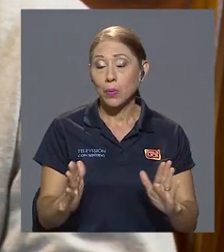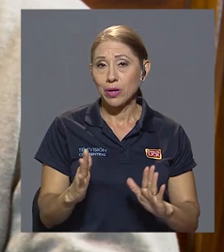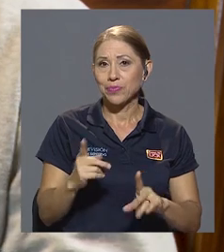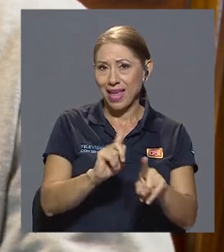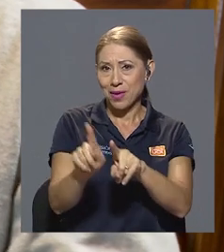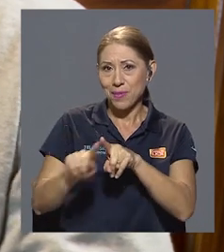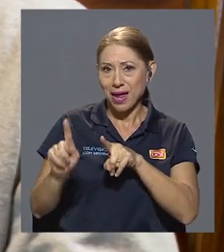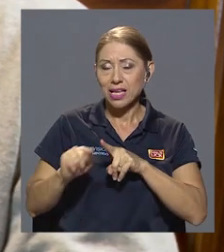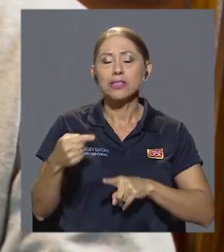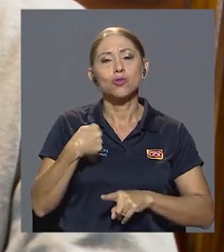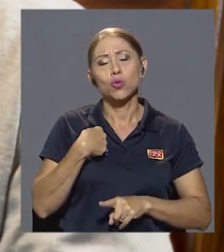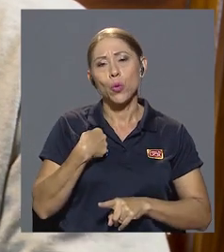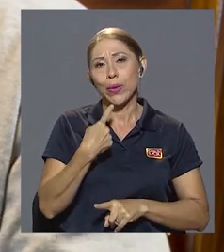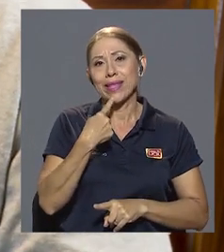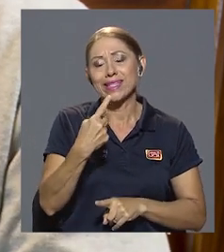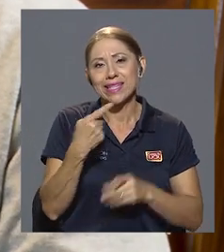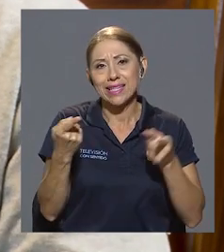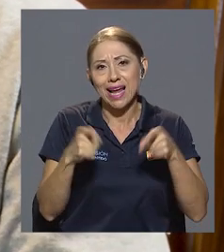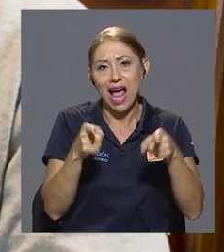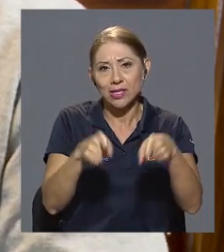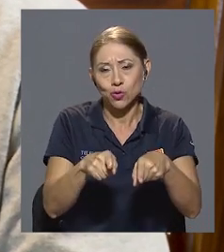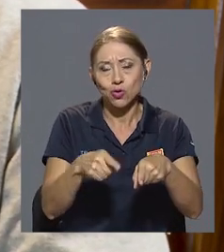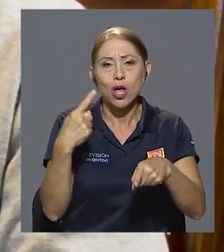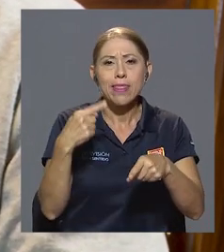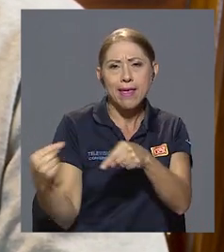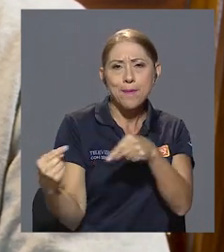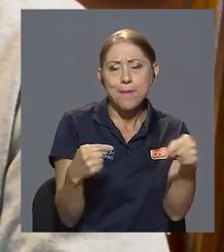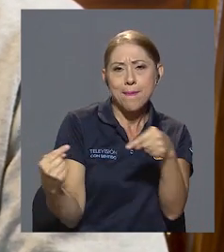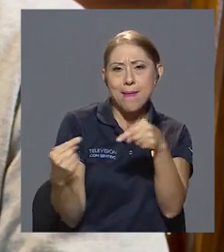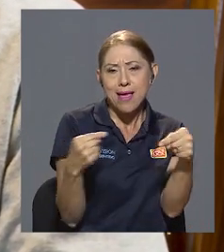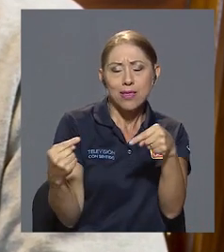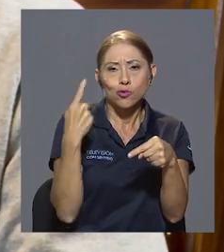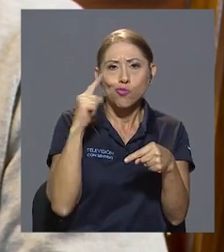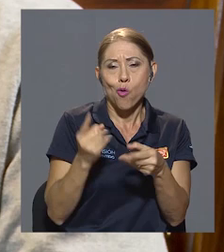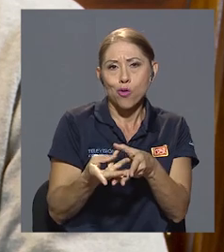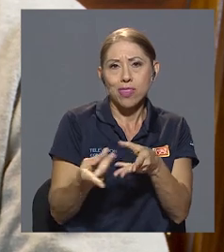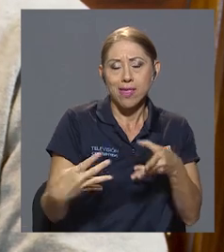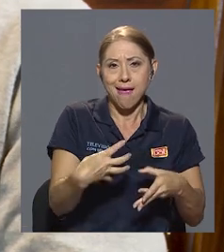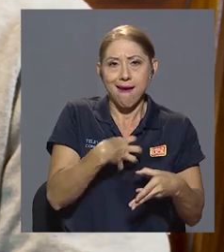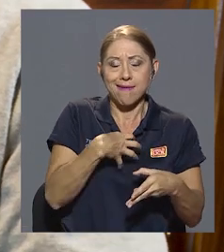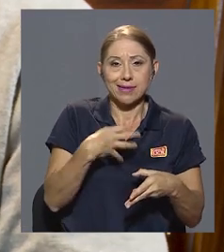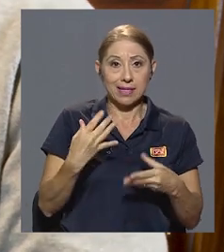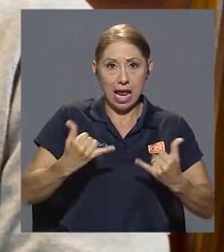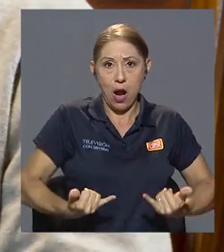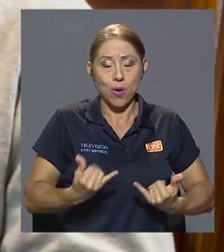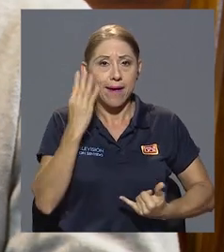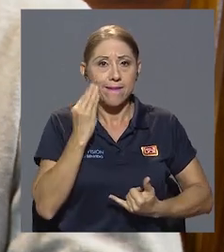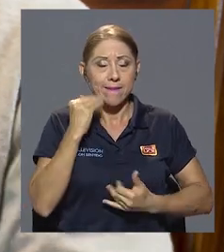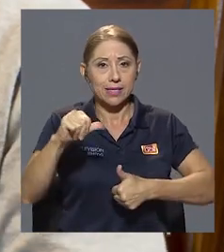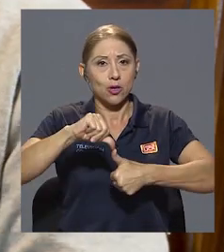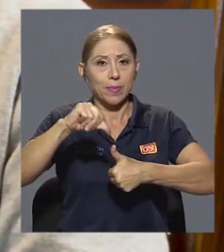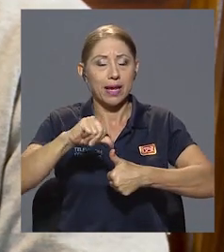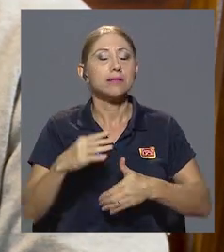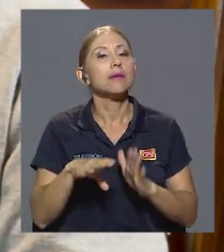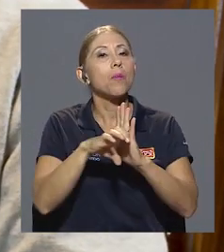citar casos o dinámicas de disputas territoriales que vivimos en centroamérica unas por